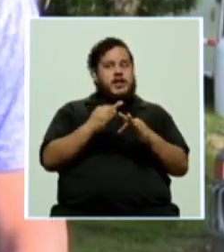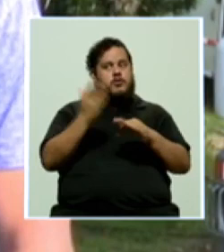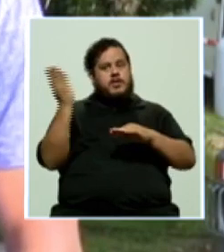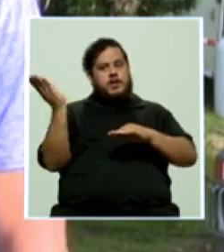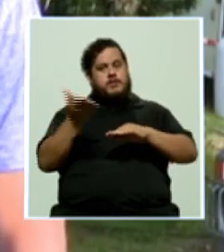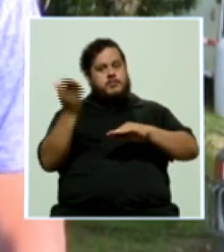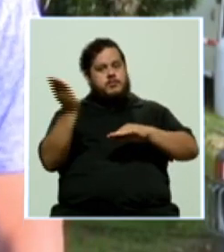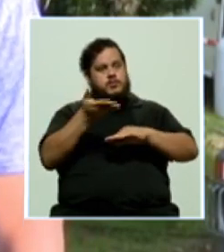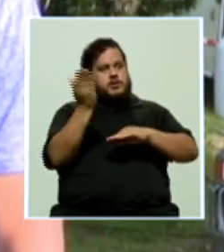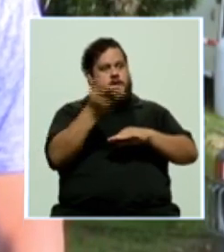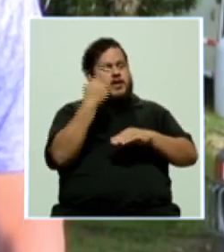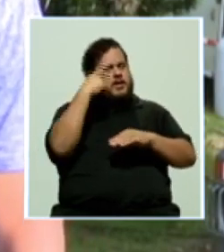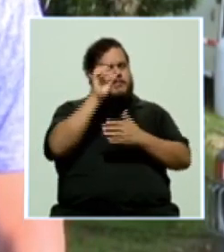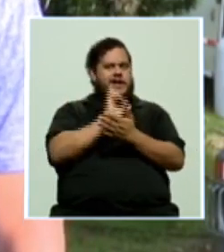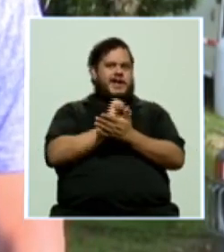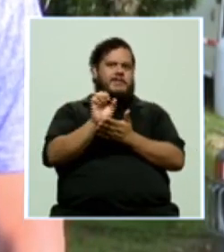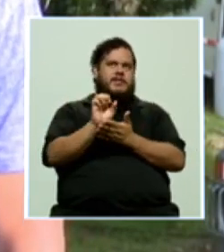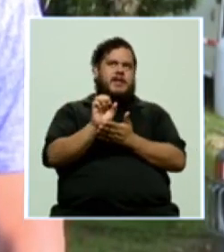para evitar